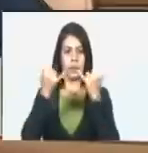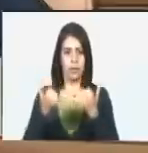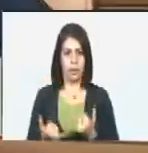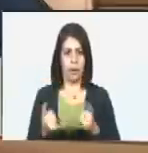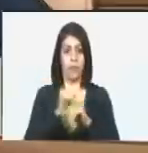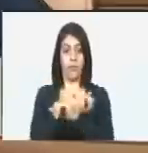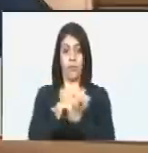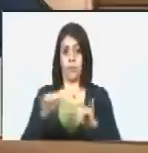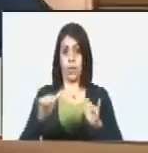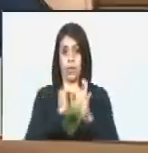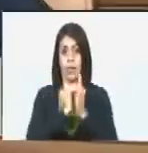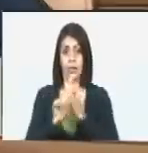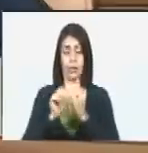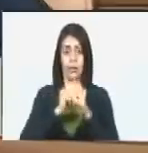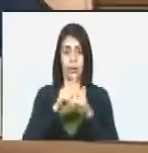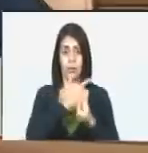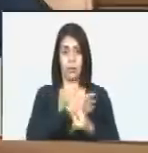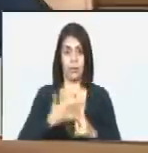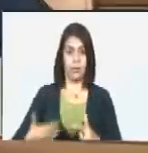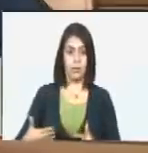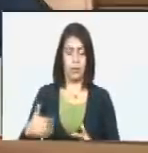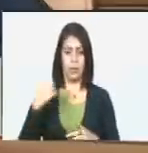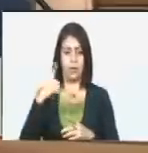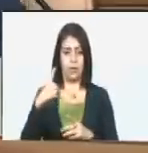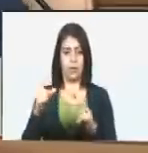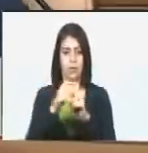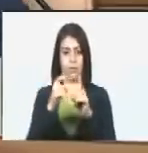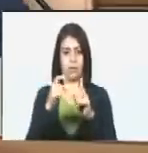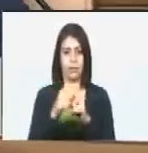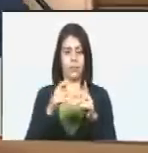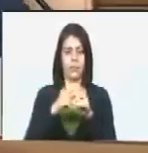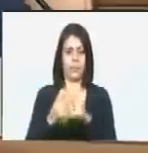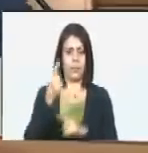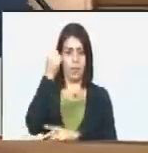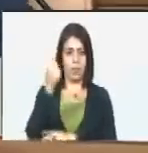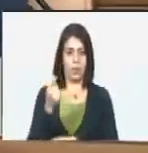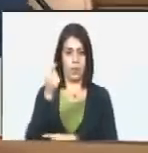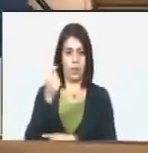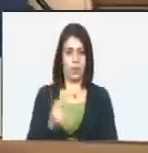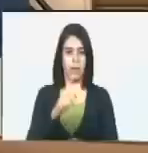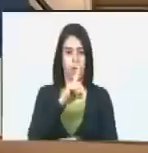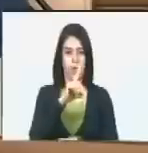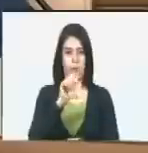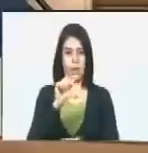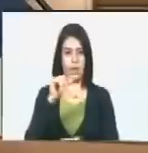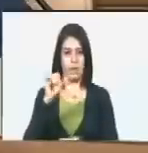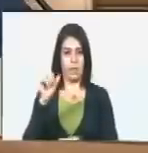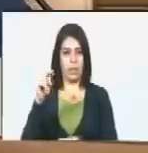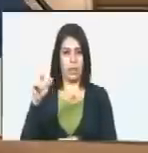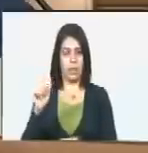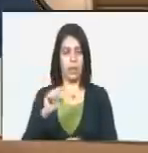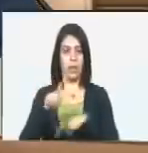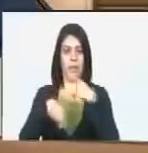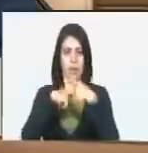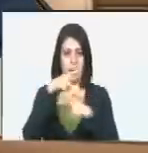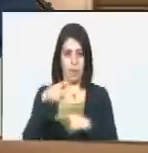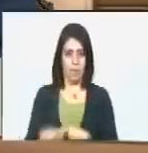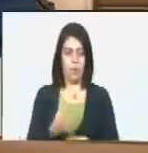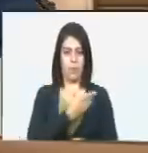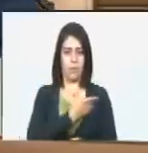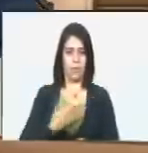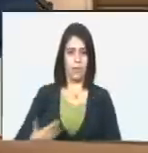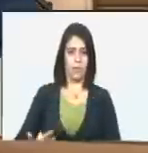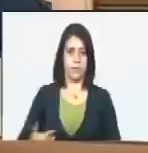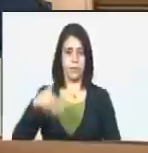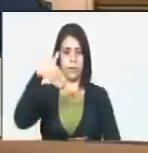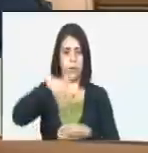articulado, el presidente cedió el derecho de palabra a la diputada Dayana Lapenta. Seguidamente, el presidente sometió a votación